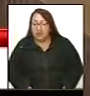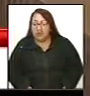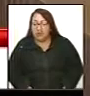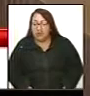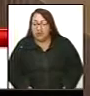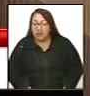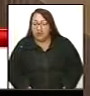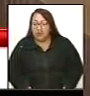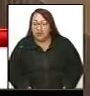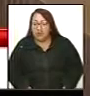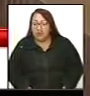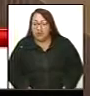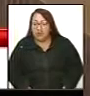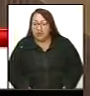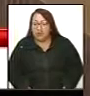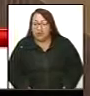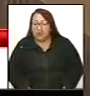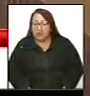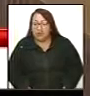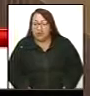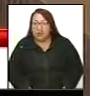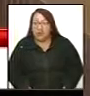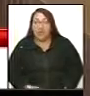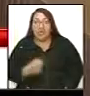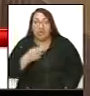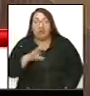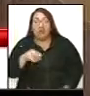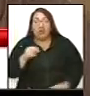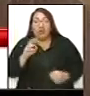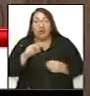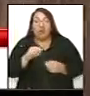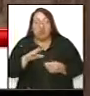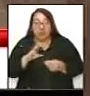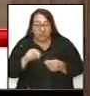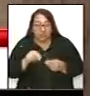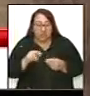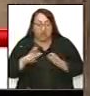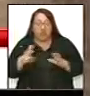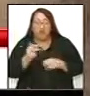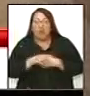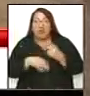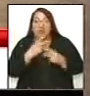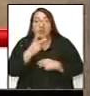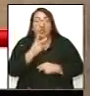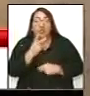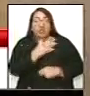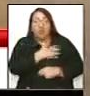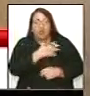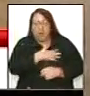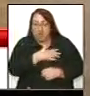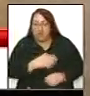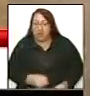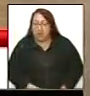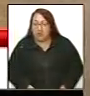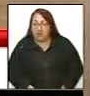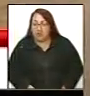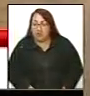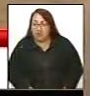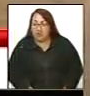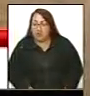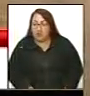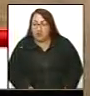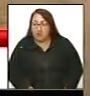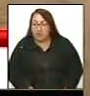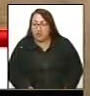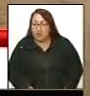la evaluación censal de estudiantes realizada en los meses de octubre y noviembre del 2018 para el segundo grado de secundaria en comunicación, matemática,